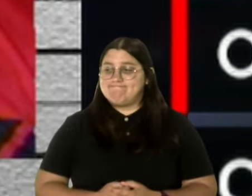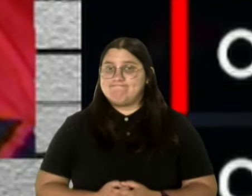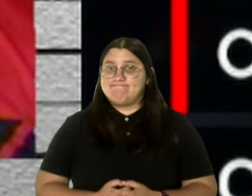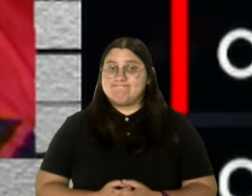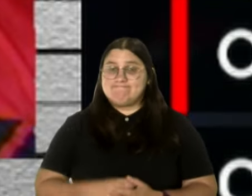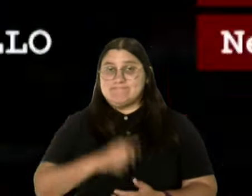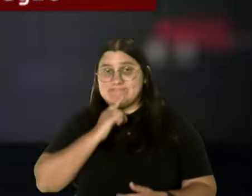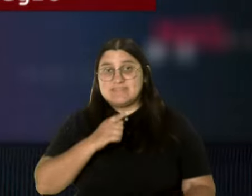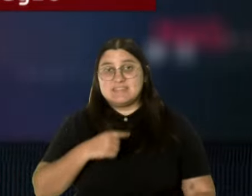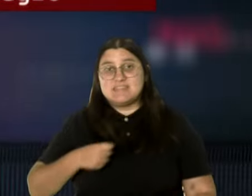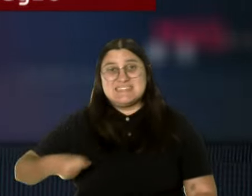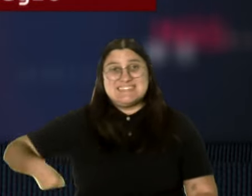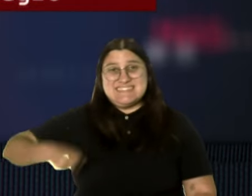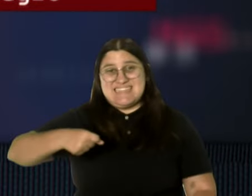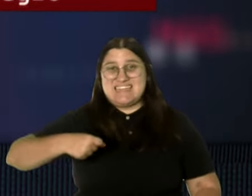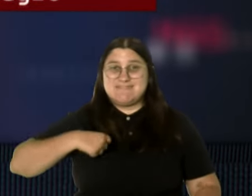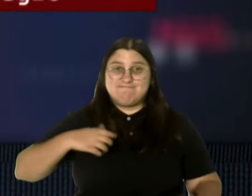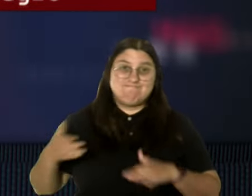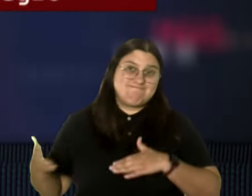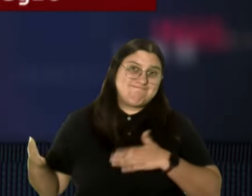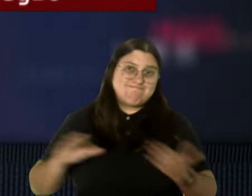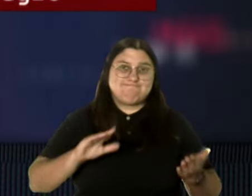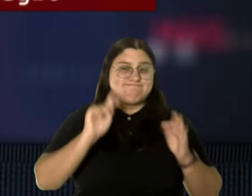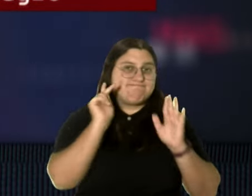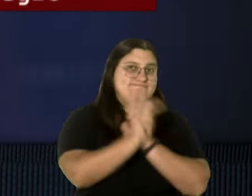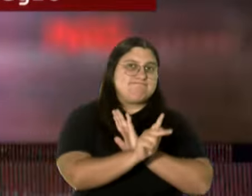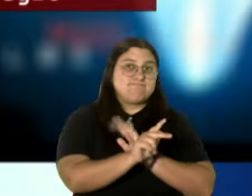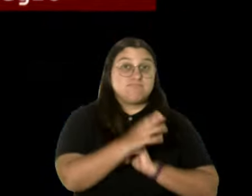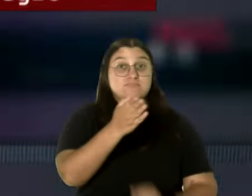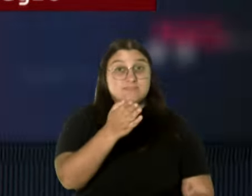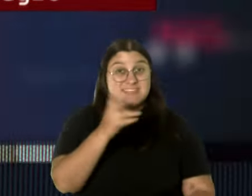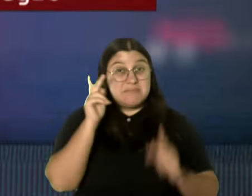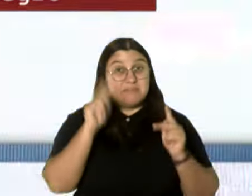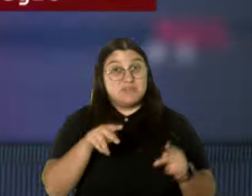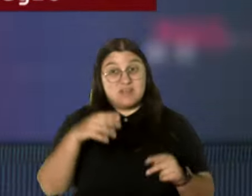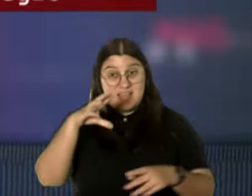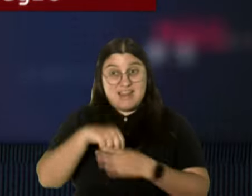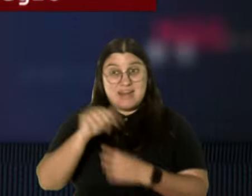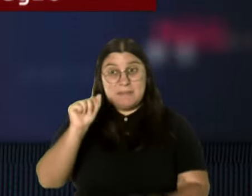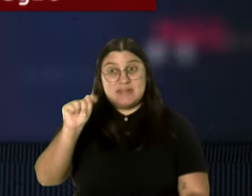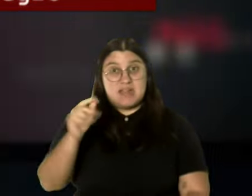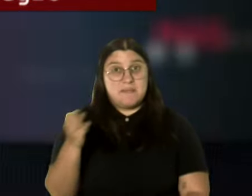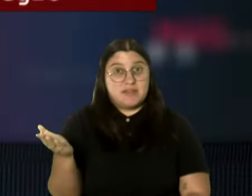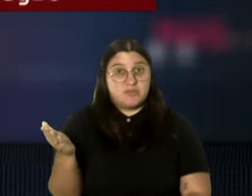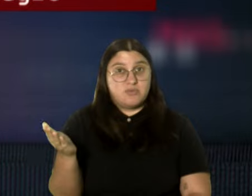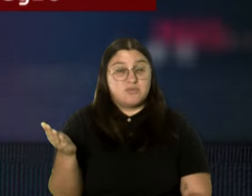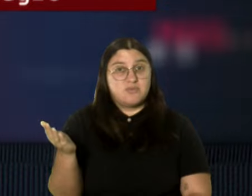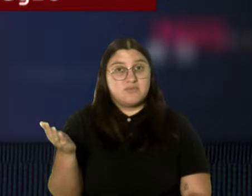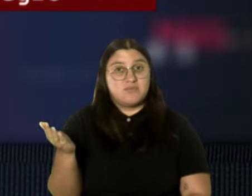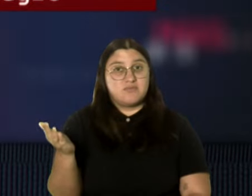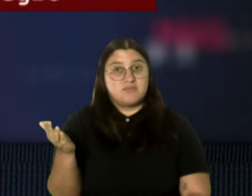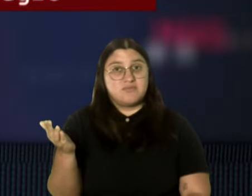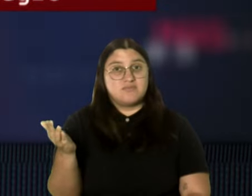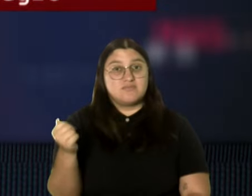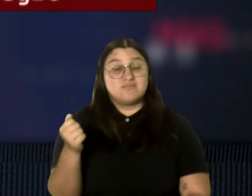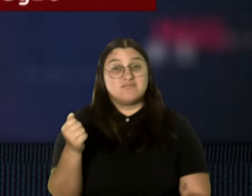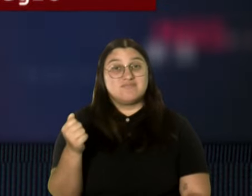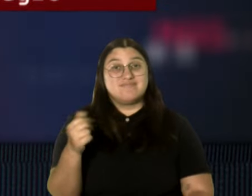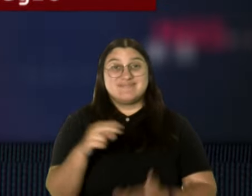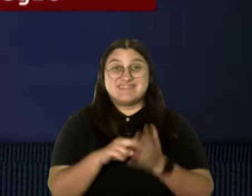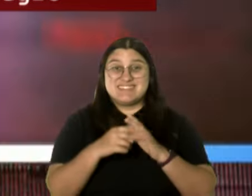cortadas mortales a la persona que estaba en su apartamento allí, dejando que esta persona